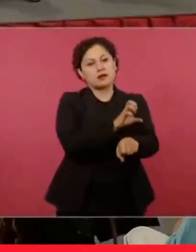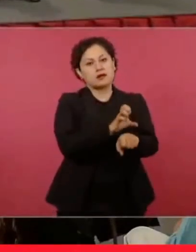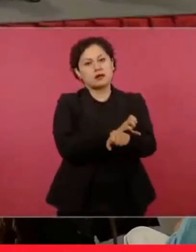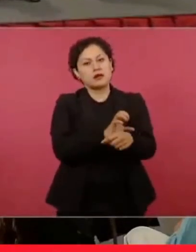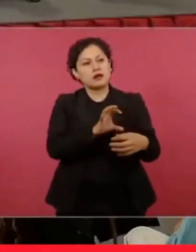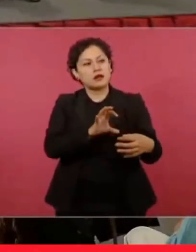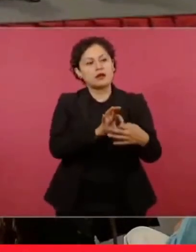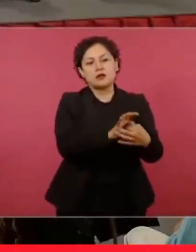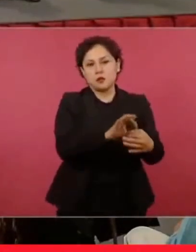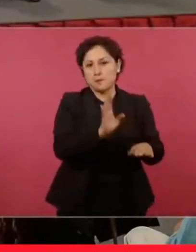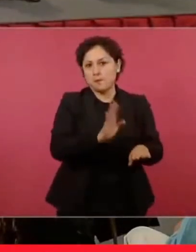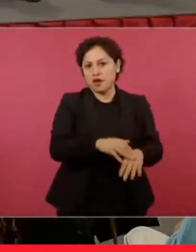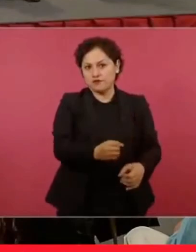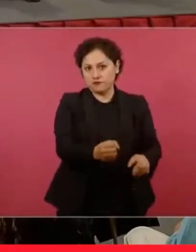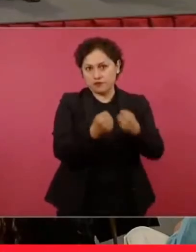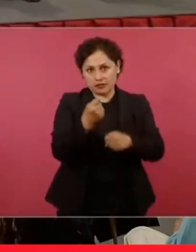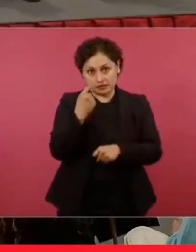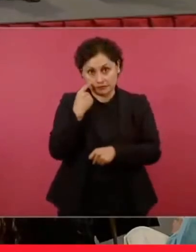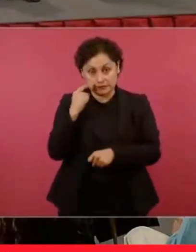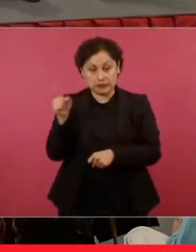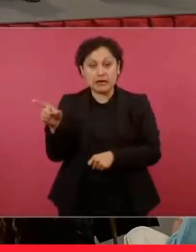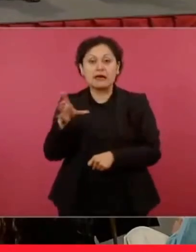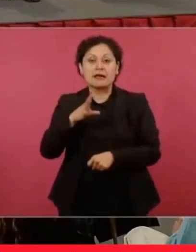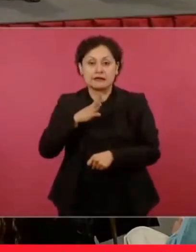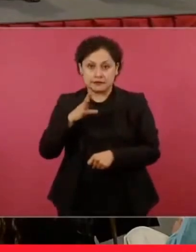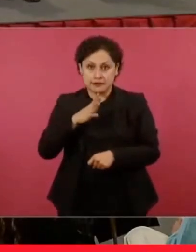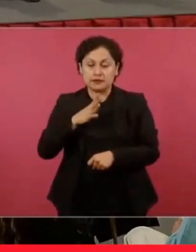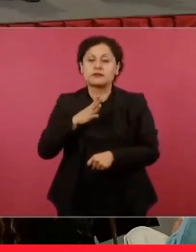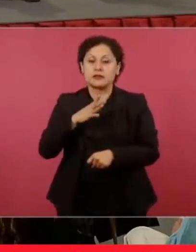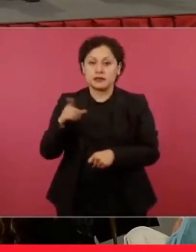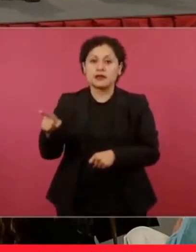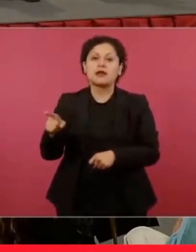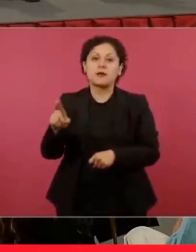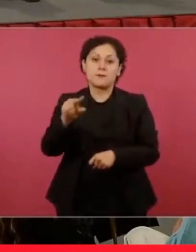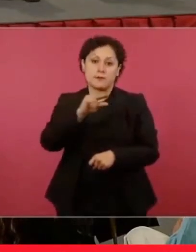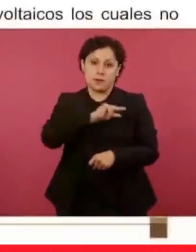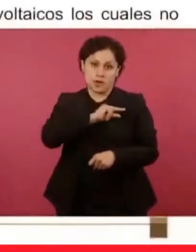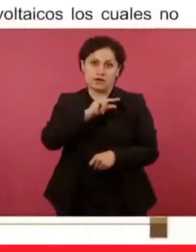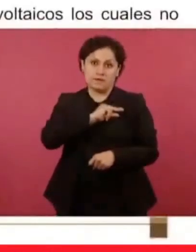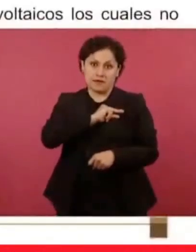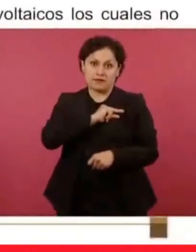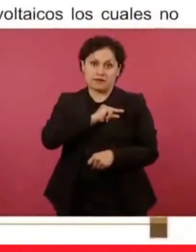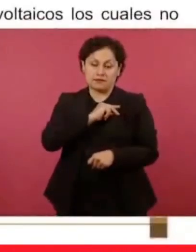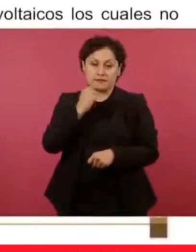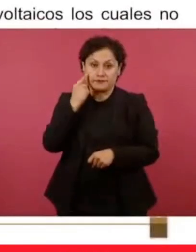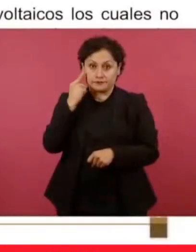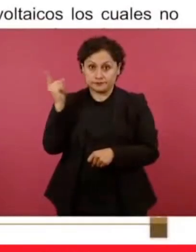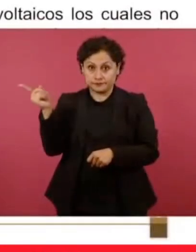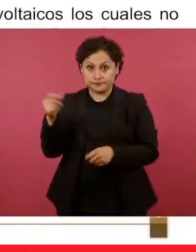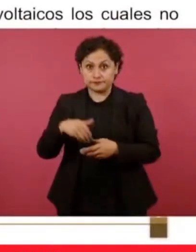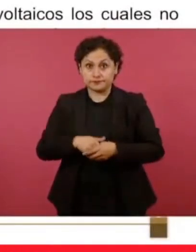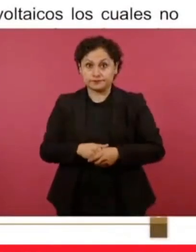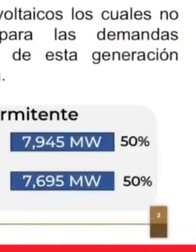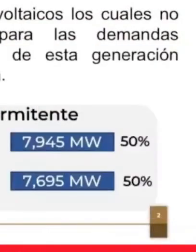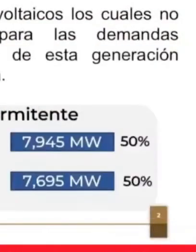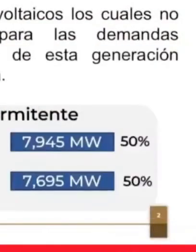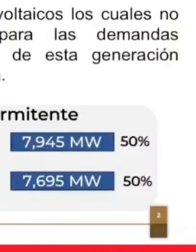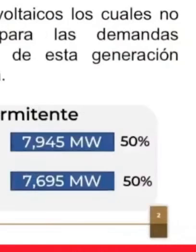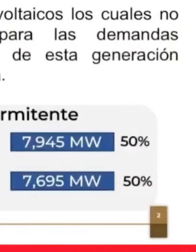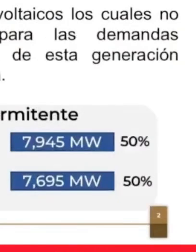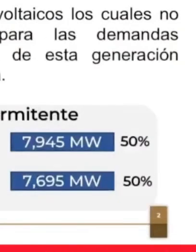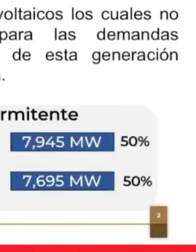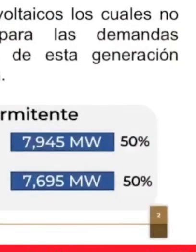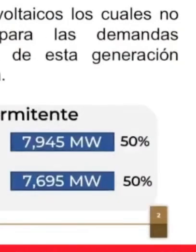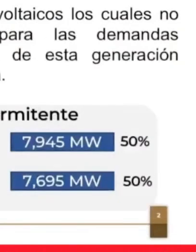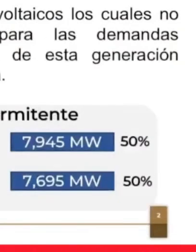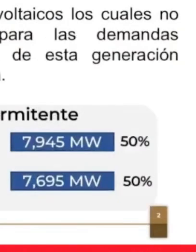y eólico, 98% es de propiedad privada, tienen que ser sustituidos en algún momento del periodo nocturno por las